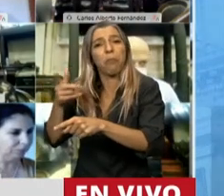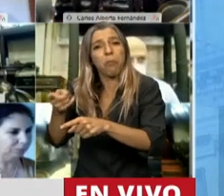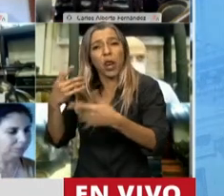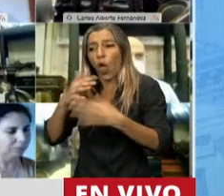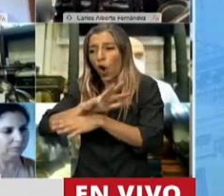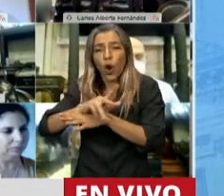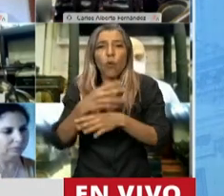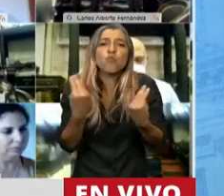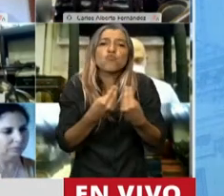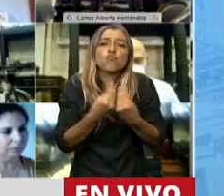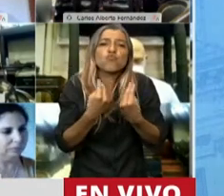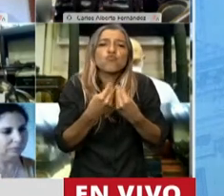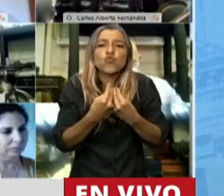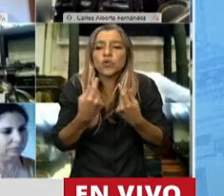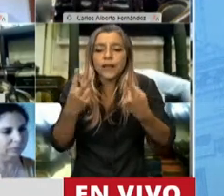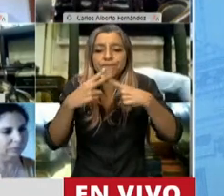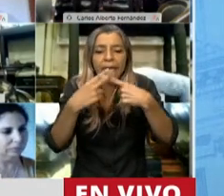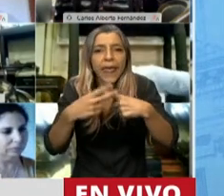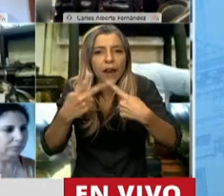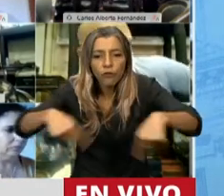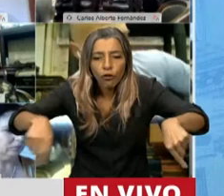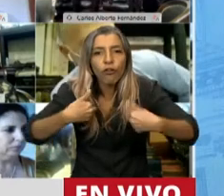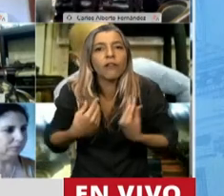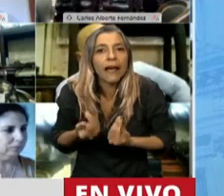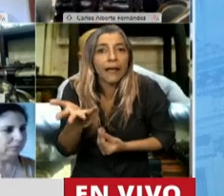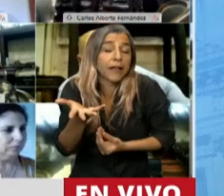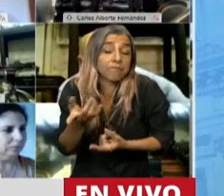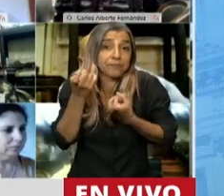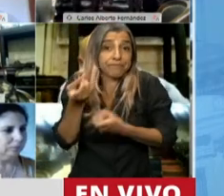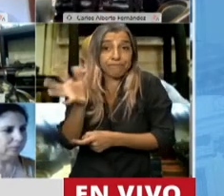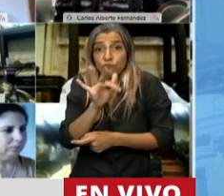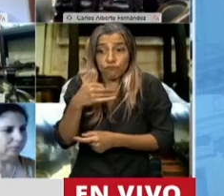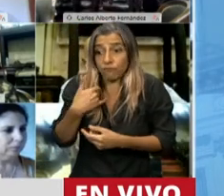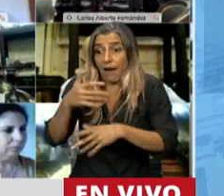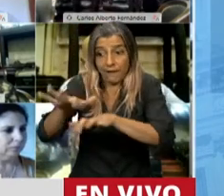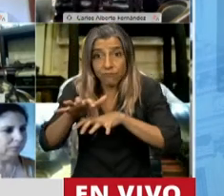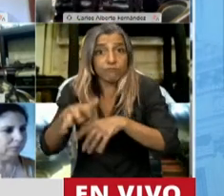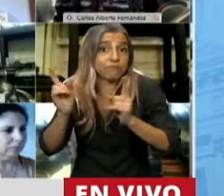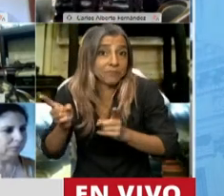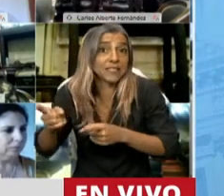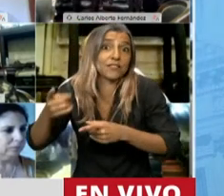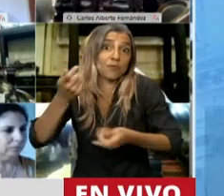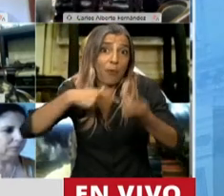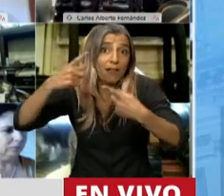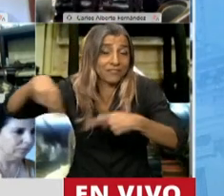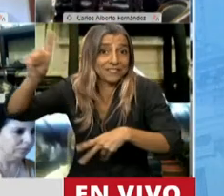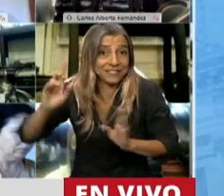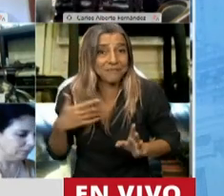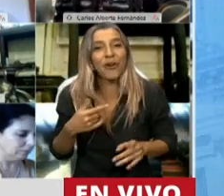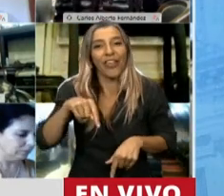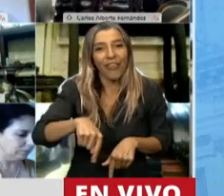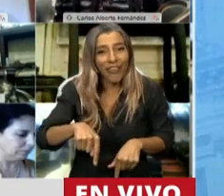muchas herramientas que hacen al trabajo que se necesita para que ni más ni menos lo que va a representar este año